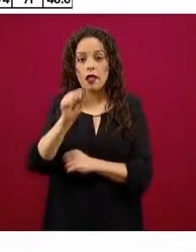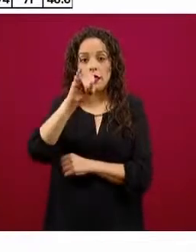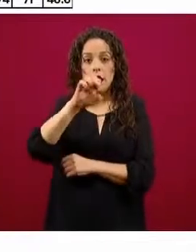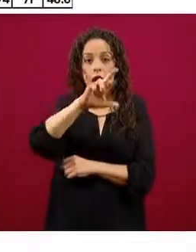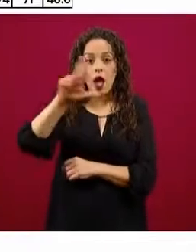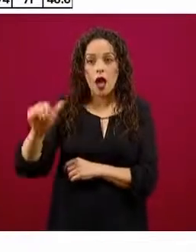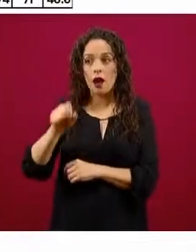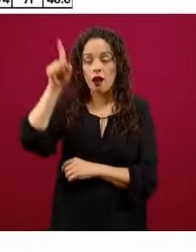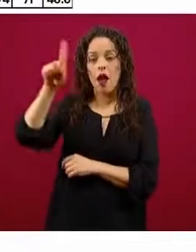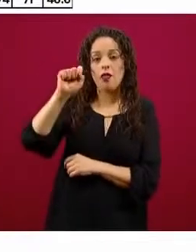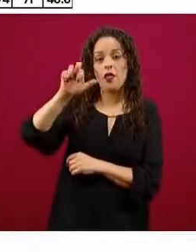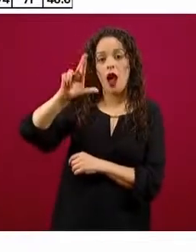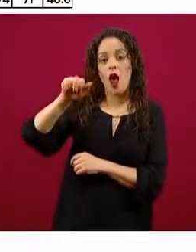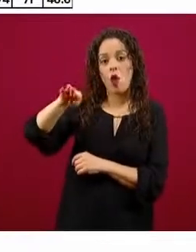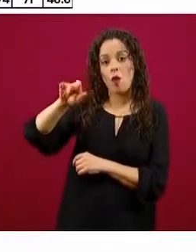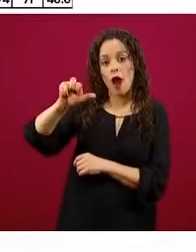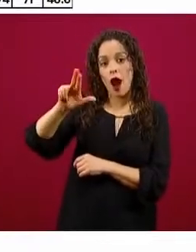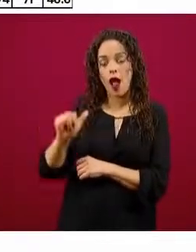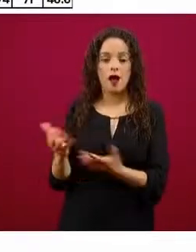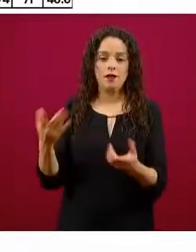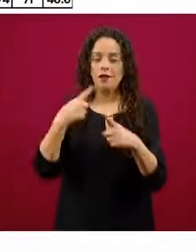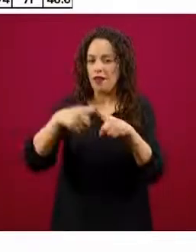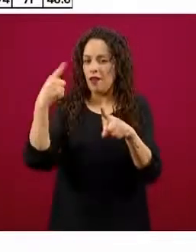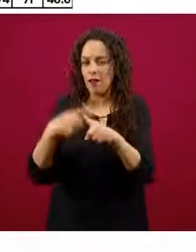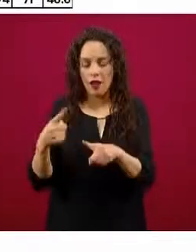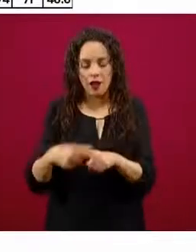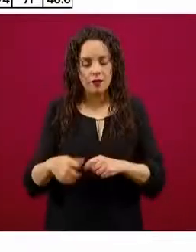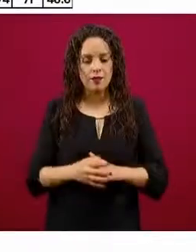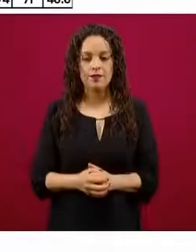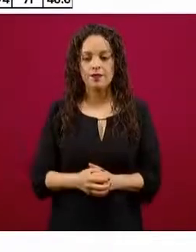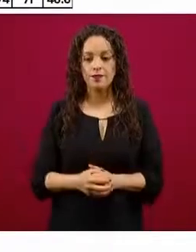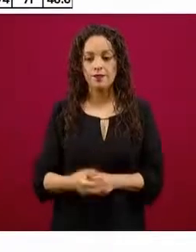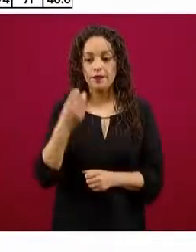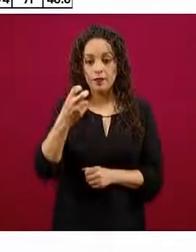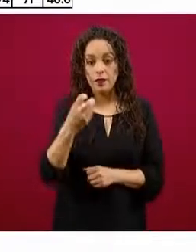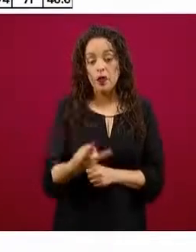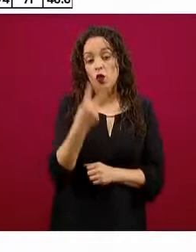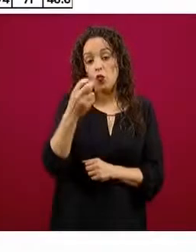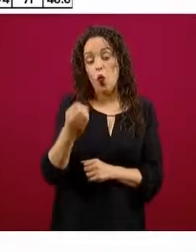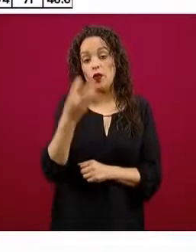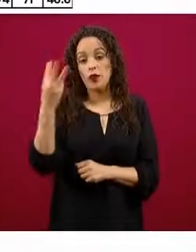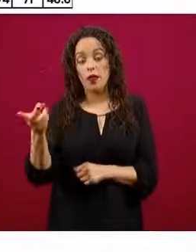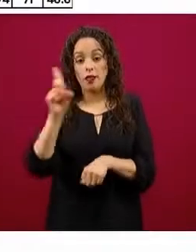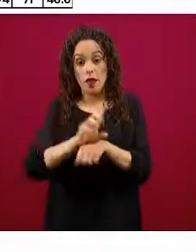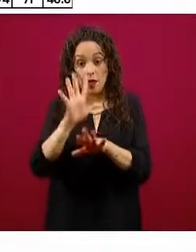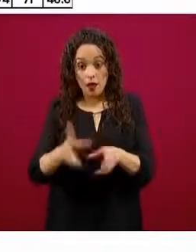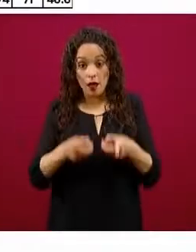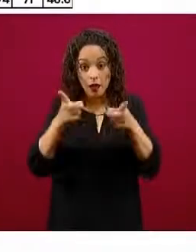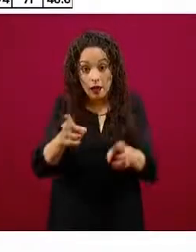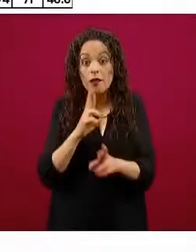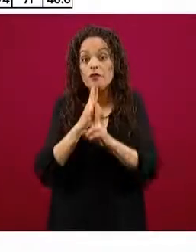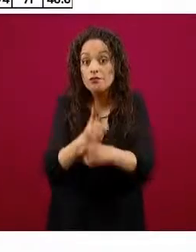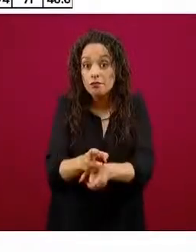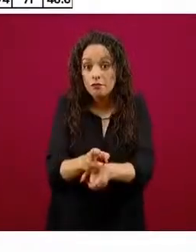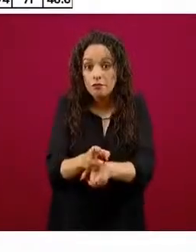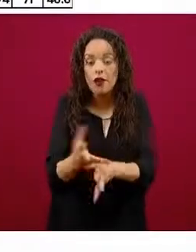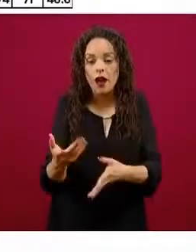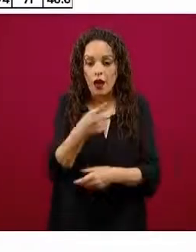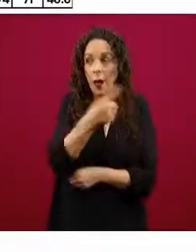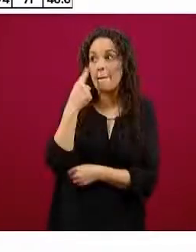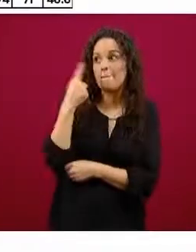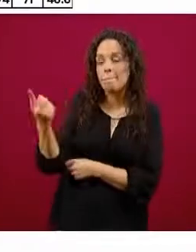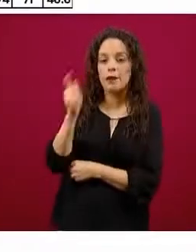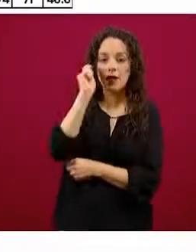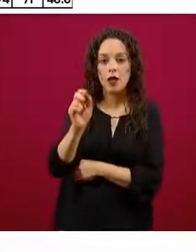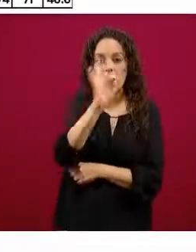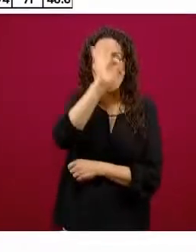de las Américas. Entonces sí traemos así como que los 2-3 días ya tenemos el resultado. Y bueno, si se fijan, traemos un porcentaje